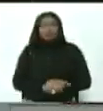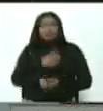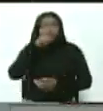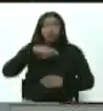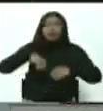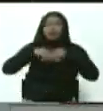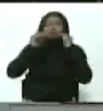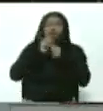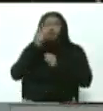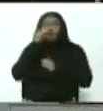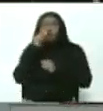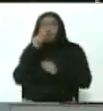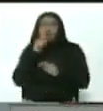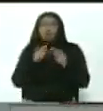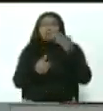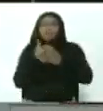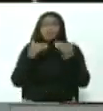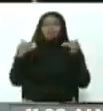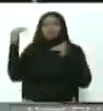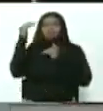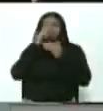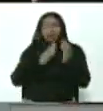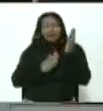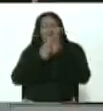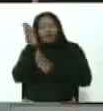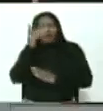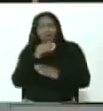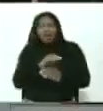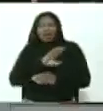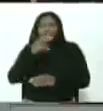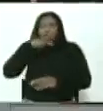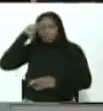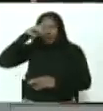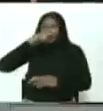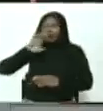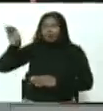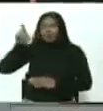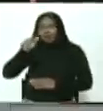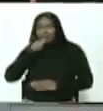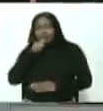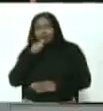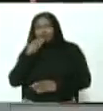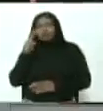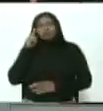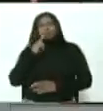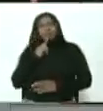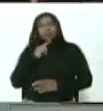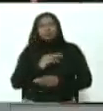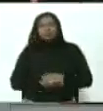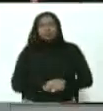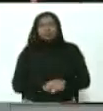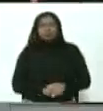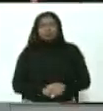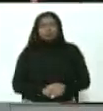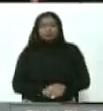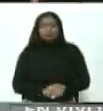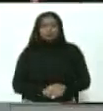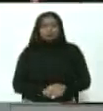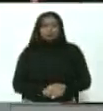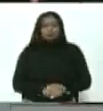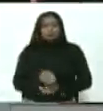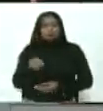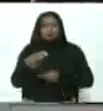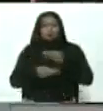Anzuategui, como uno de los más grandes leales al padre de la patria, nuestro padre Bolívar. Y eso nos